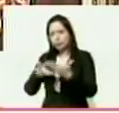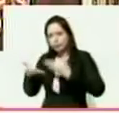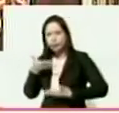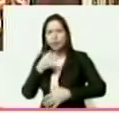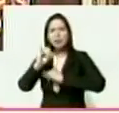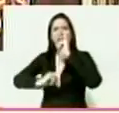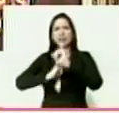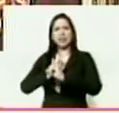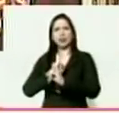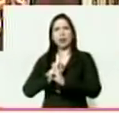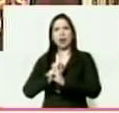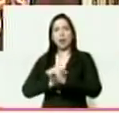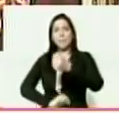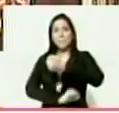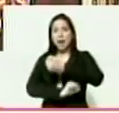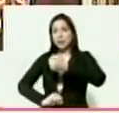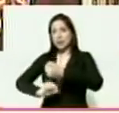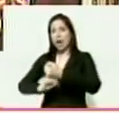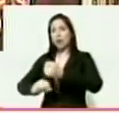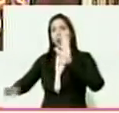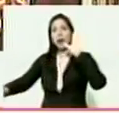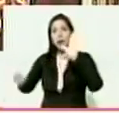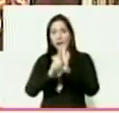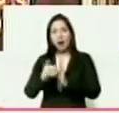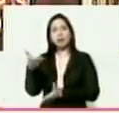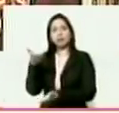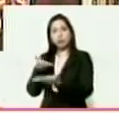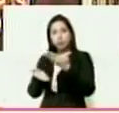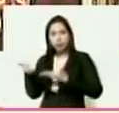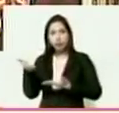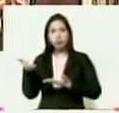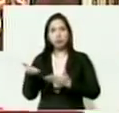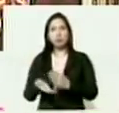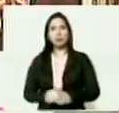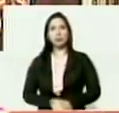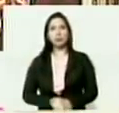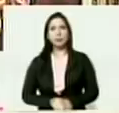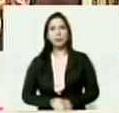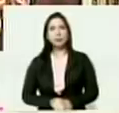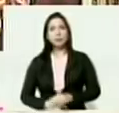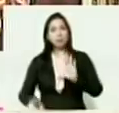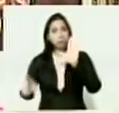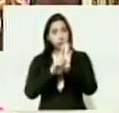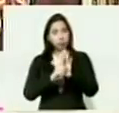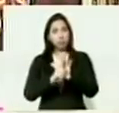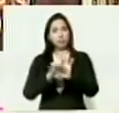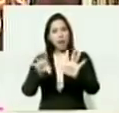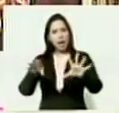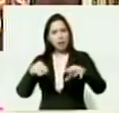internacionales basado en la legalidad compartida, en la legalidad aceptada.